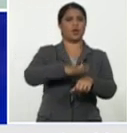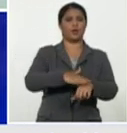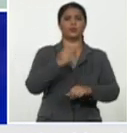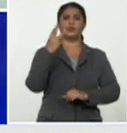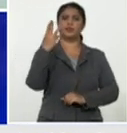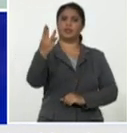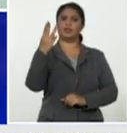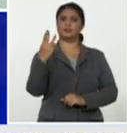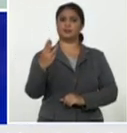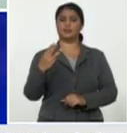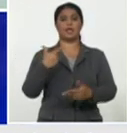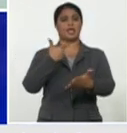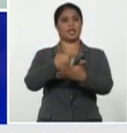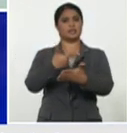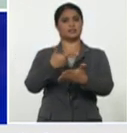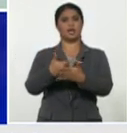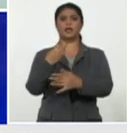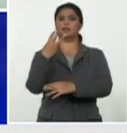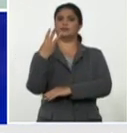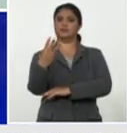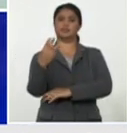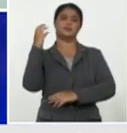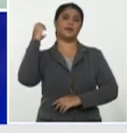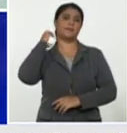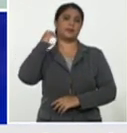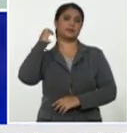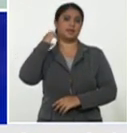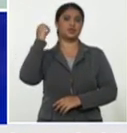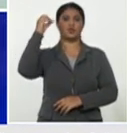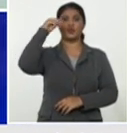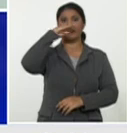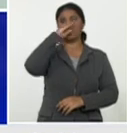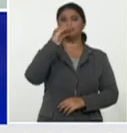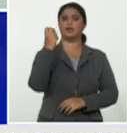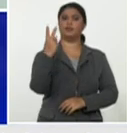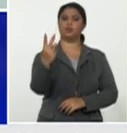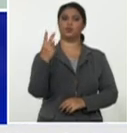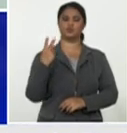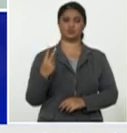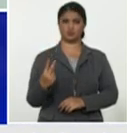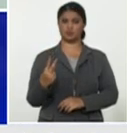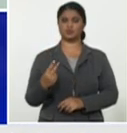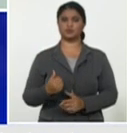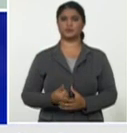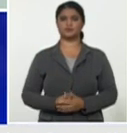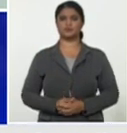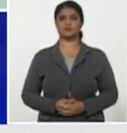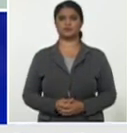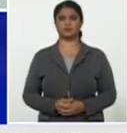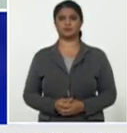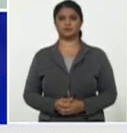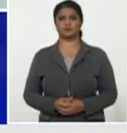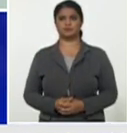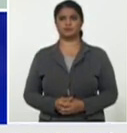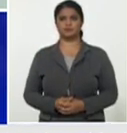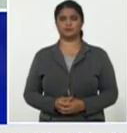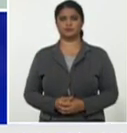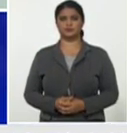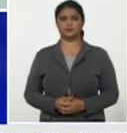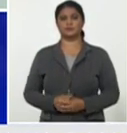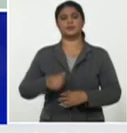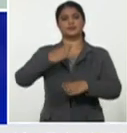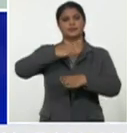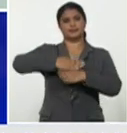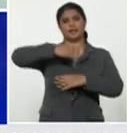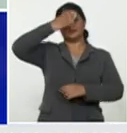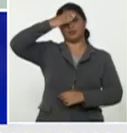Yara también con 3, y Manzanillo y Guisa con 2 cada uno. Santiago disminuye ayer 65